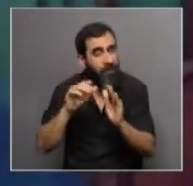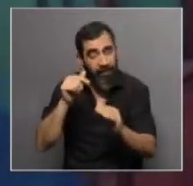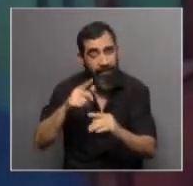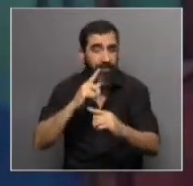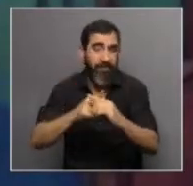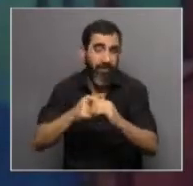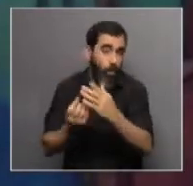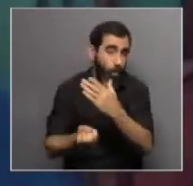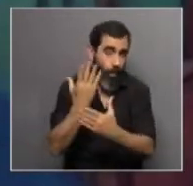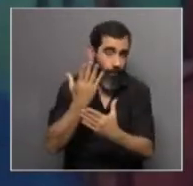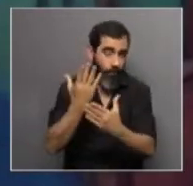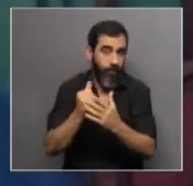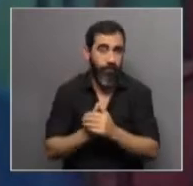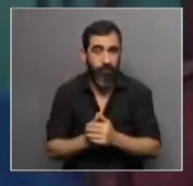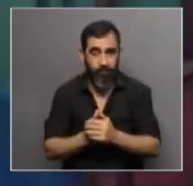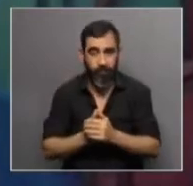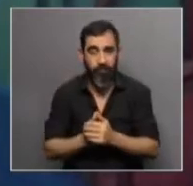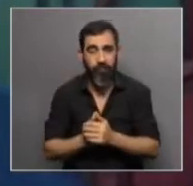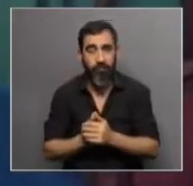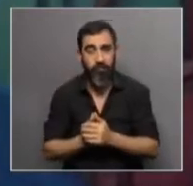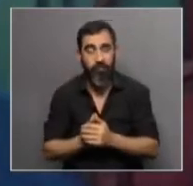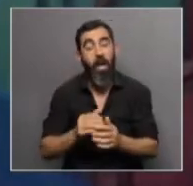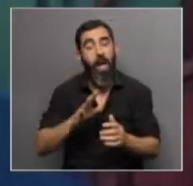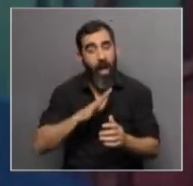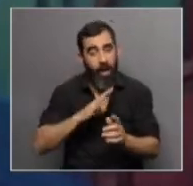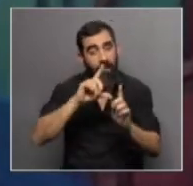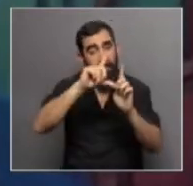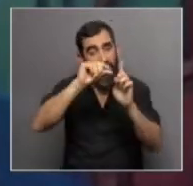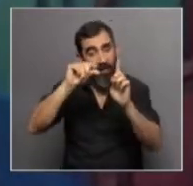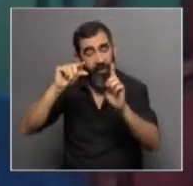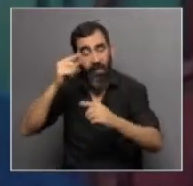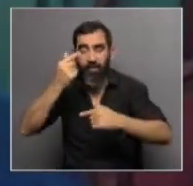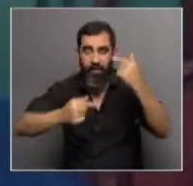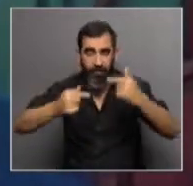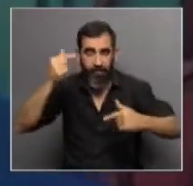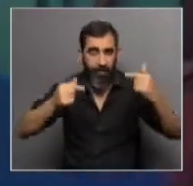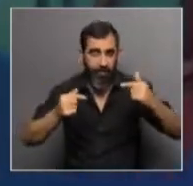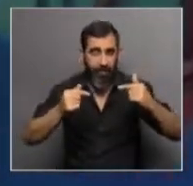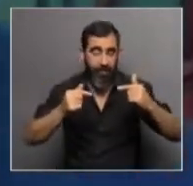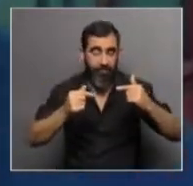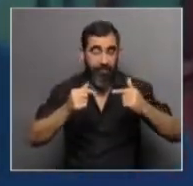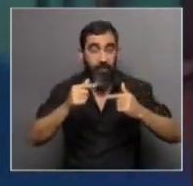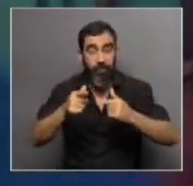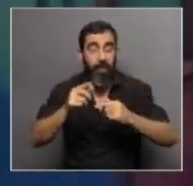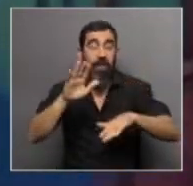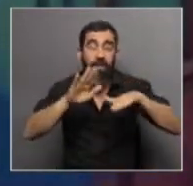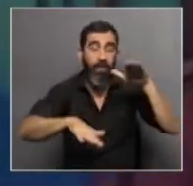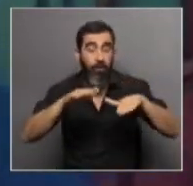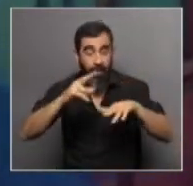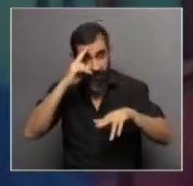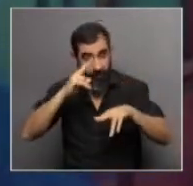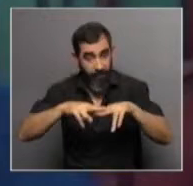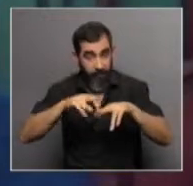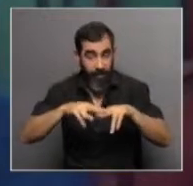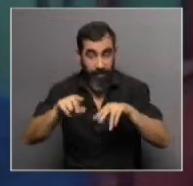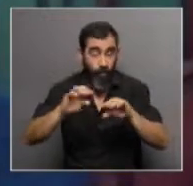siglo. De modo que tenemos estadísticas con distinto grado de seguimiento para la incidencia, que es el número de